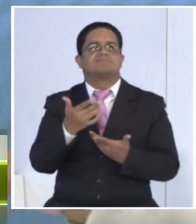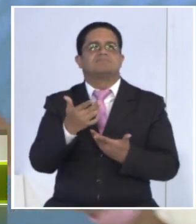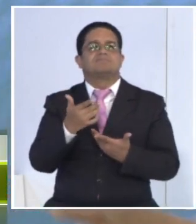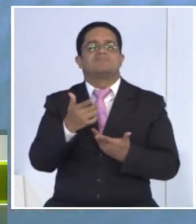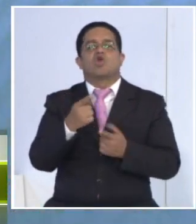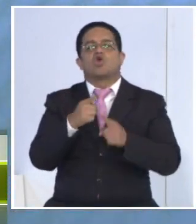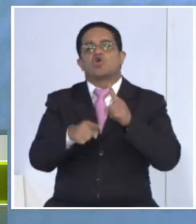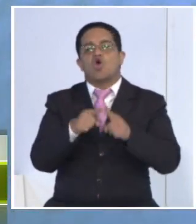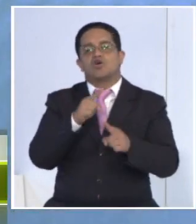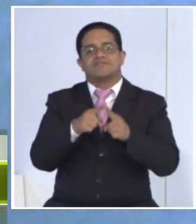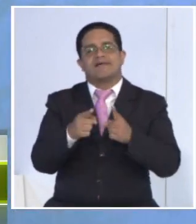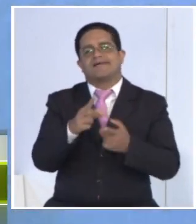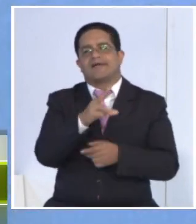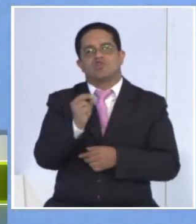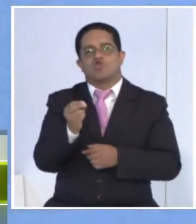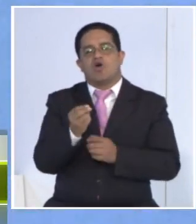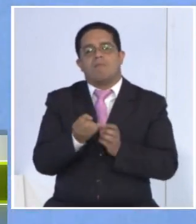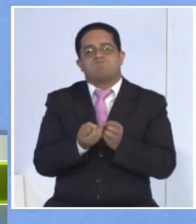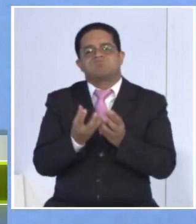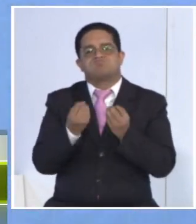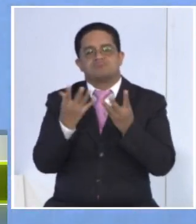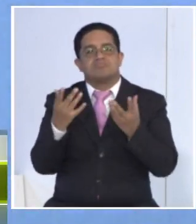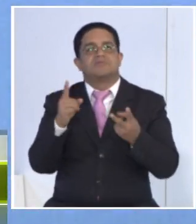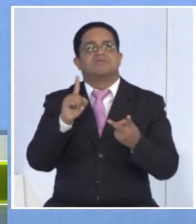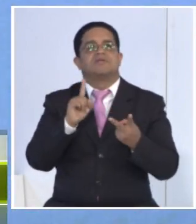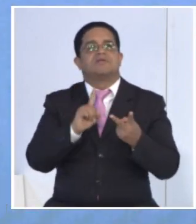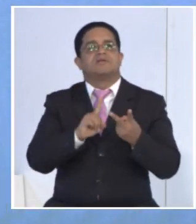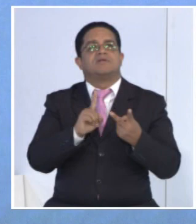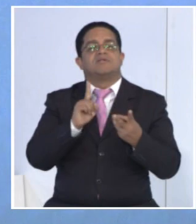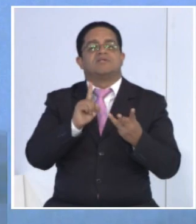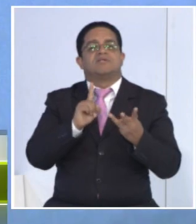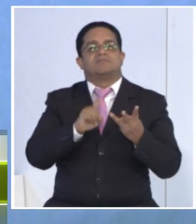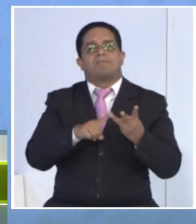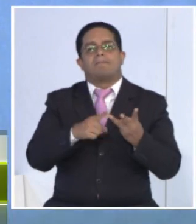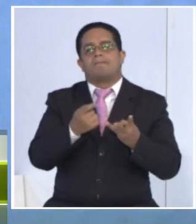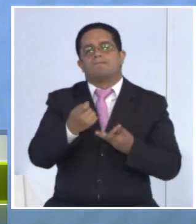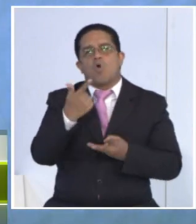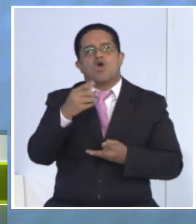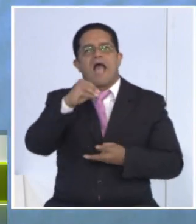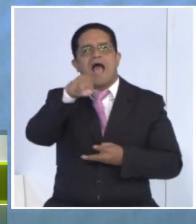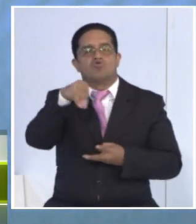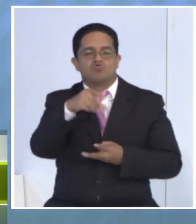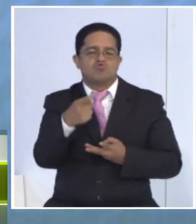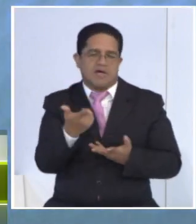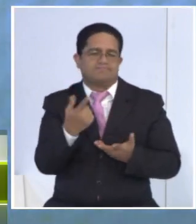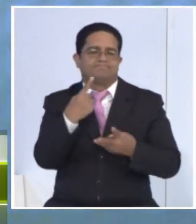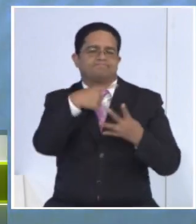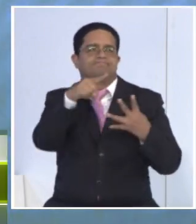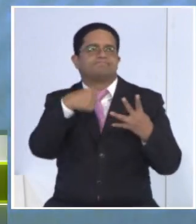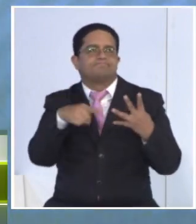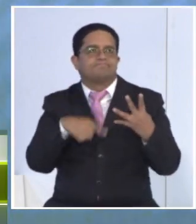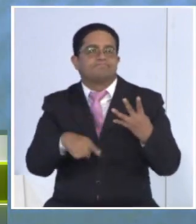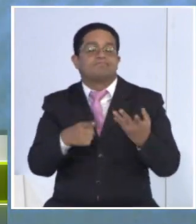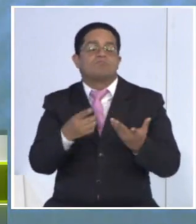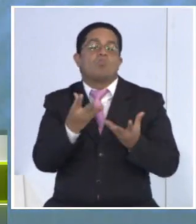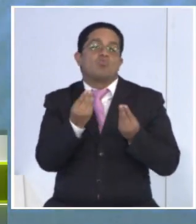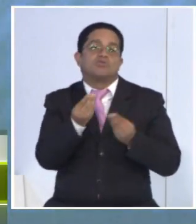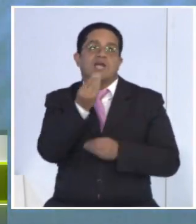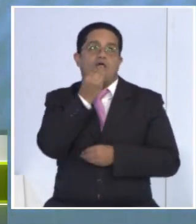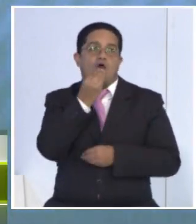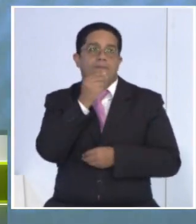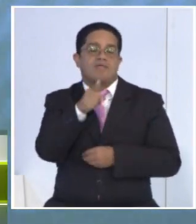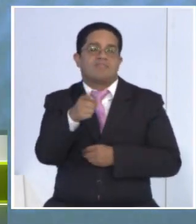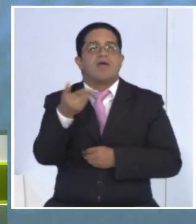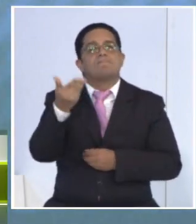fermentables, oligosacáridos, polioles y monosacáridos. Y entonces ahí encontramos una diversidad de alimentos que es